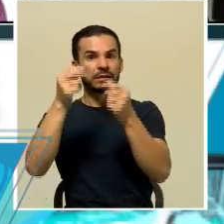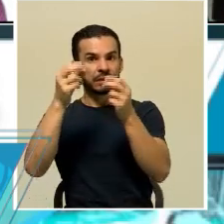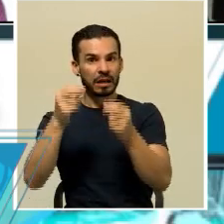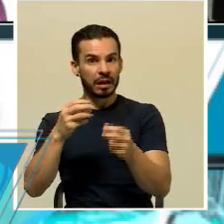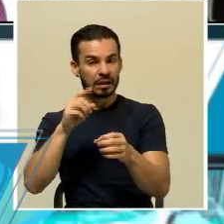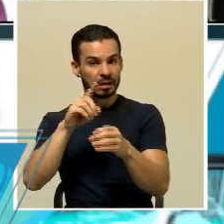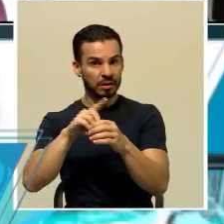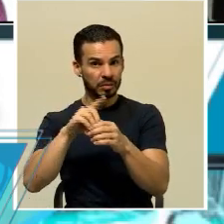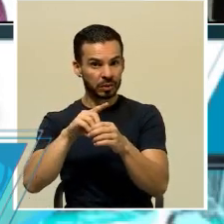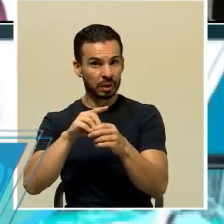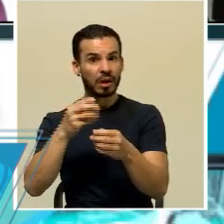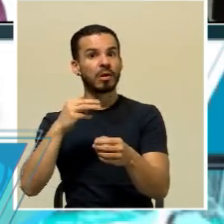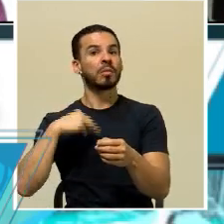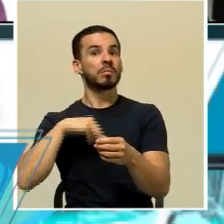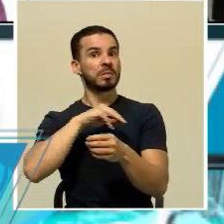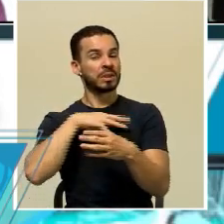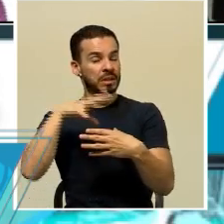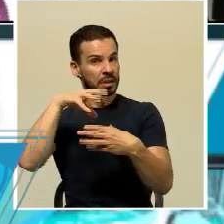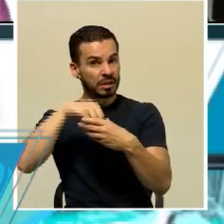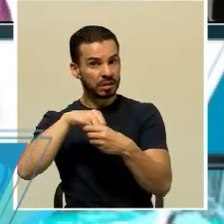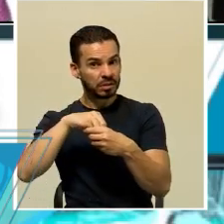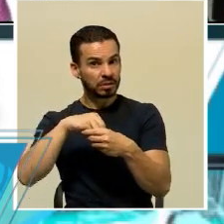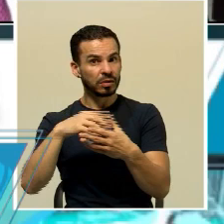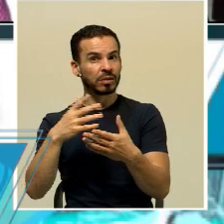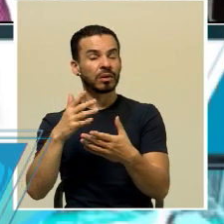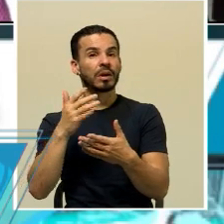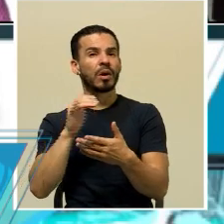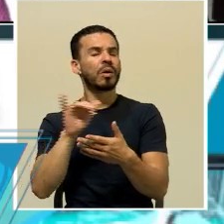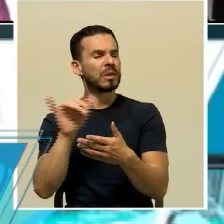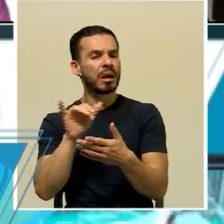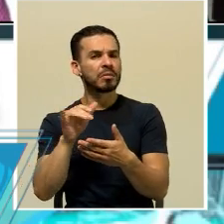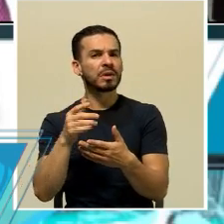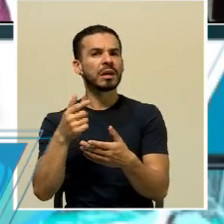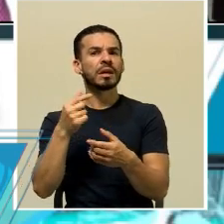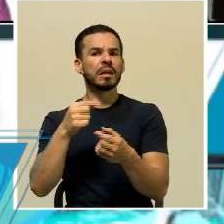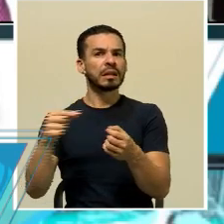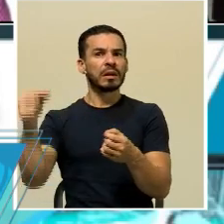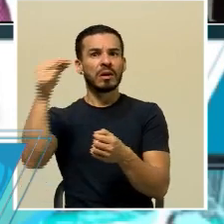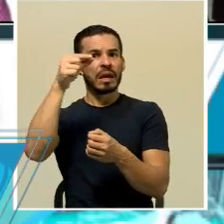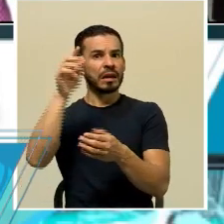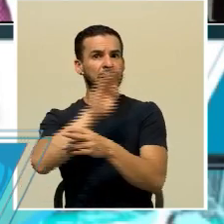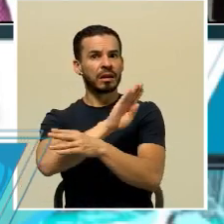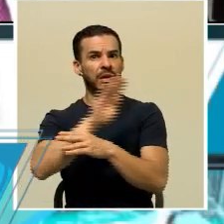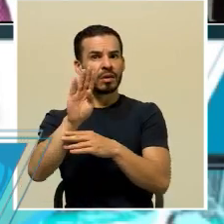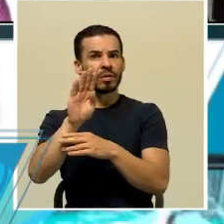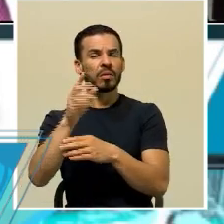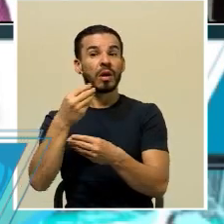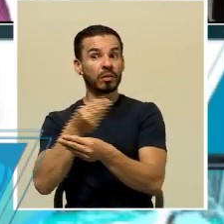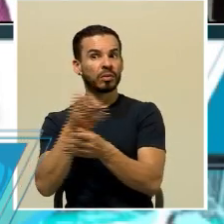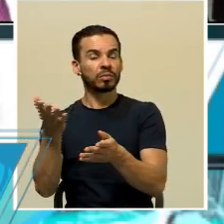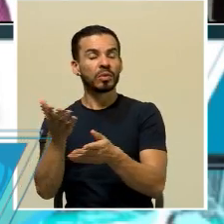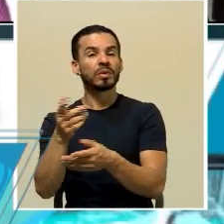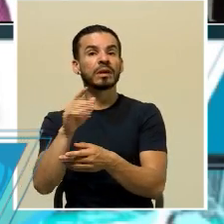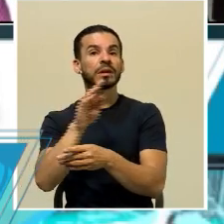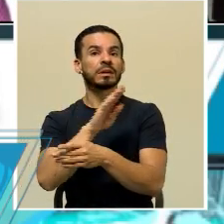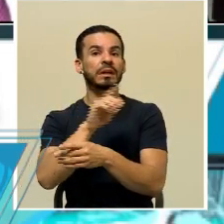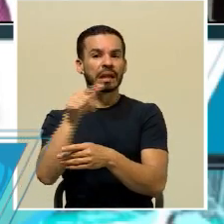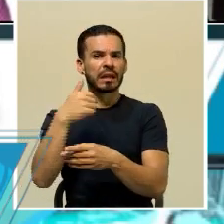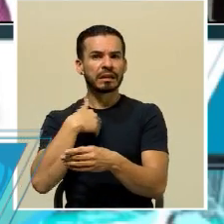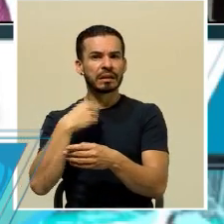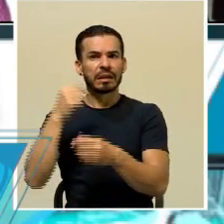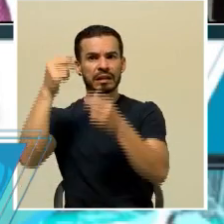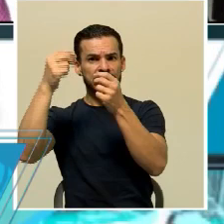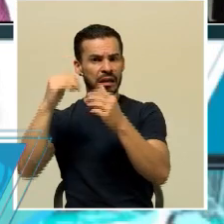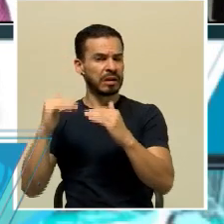de los diputados y de los ministros? Y le incorporo incluso de los gerentes de los bancos que tienen públicos, que tienen